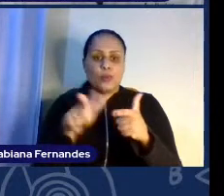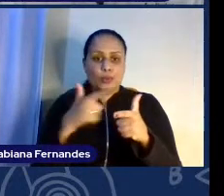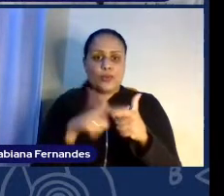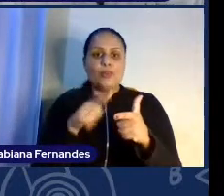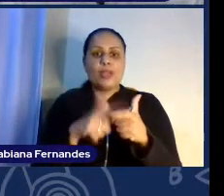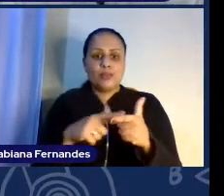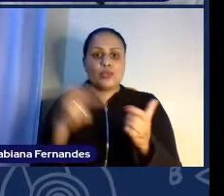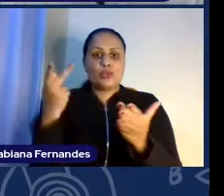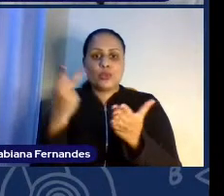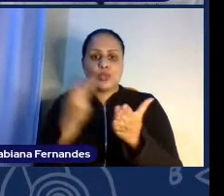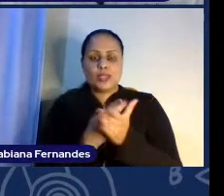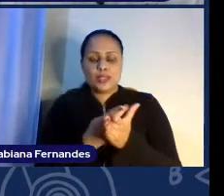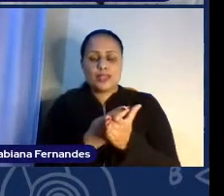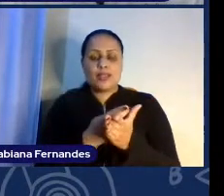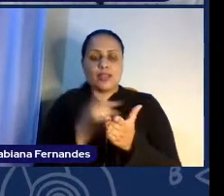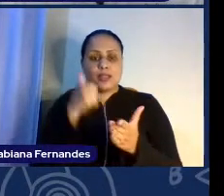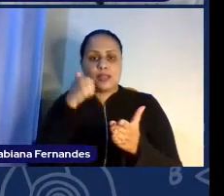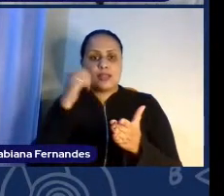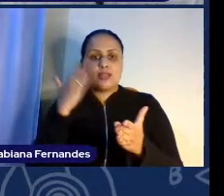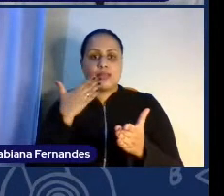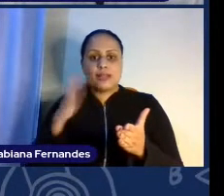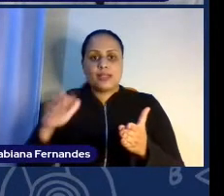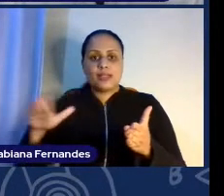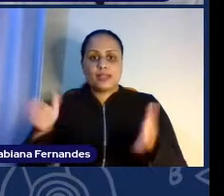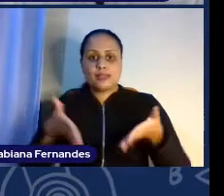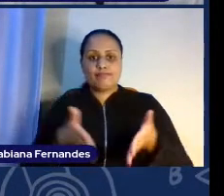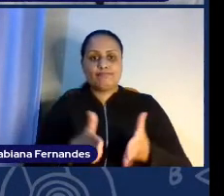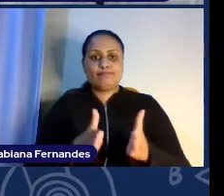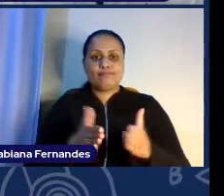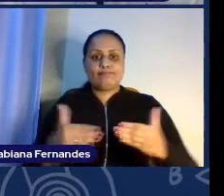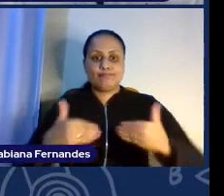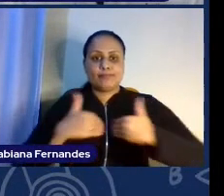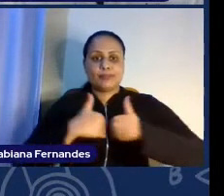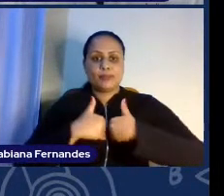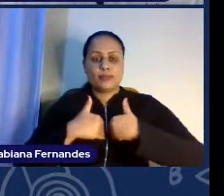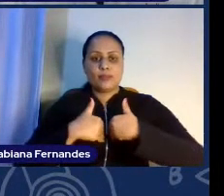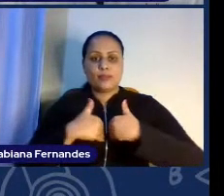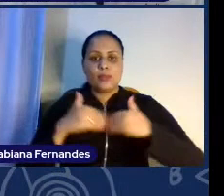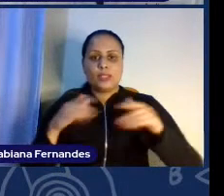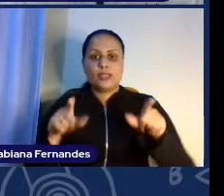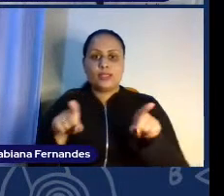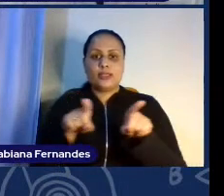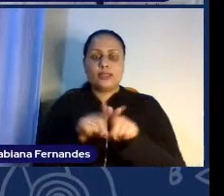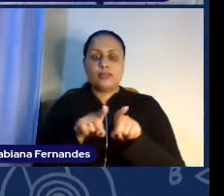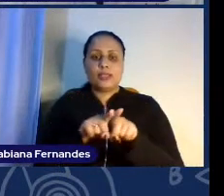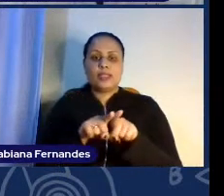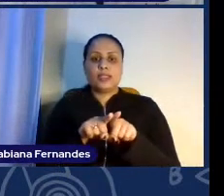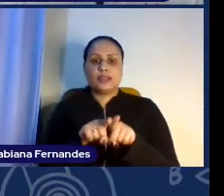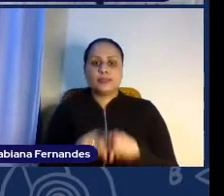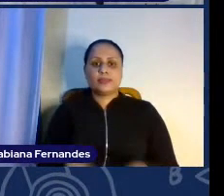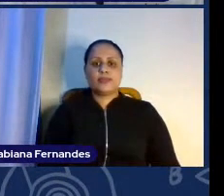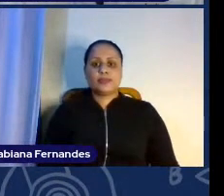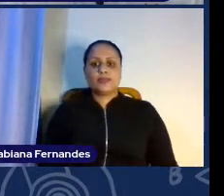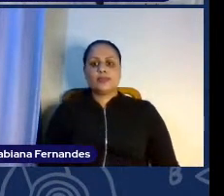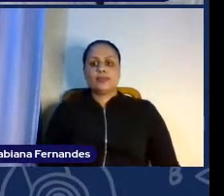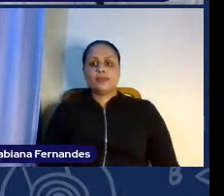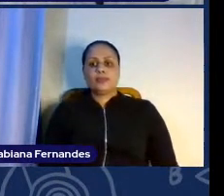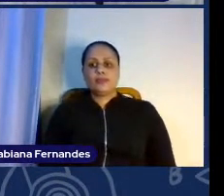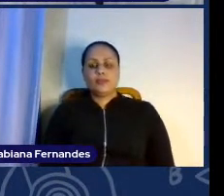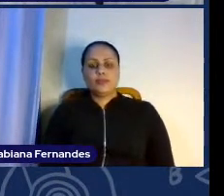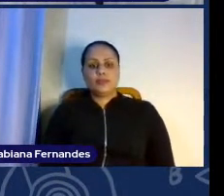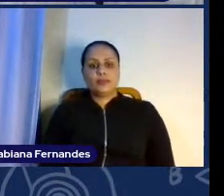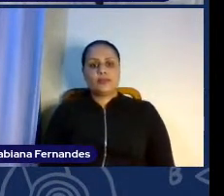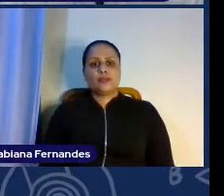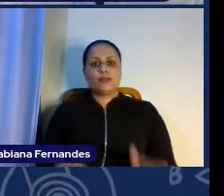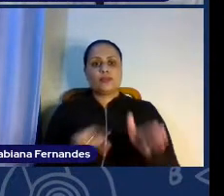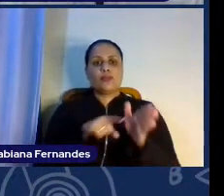puesto atención en el ácido valproico. De tal manera que ha habido bastante investigación